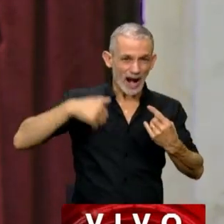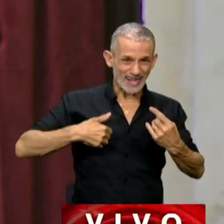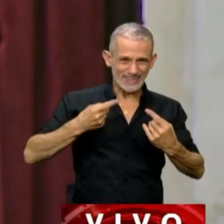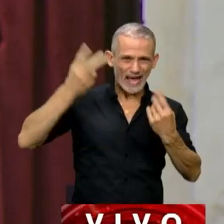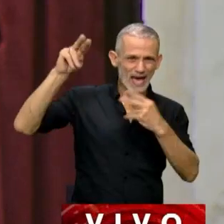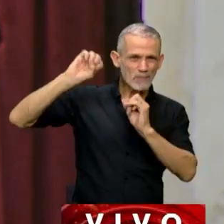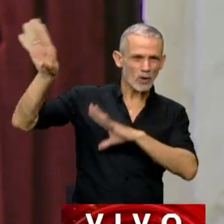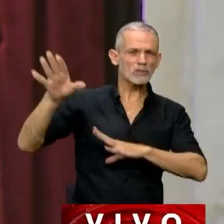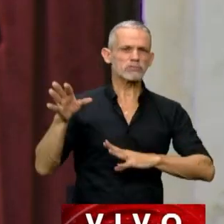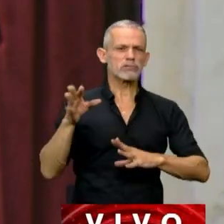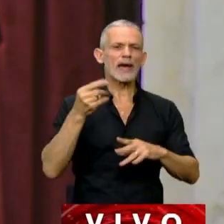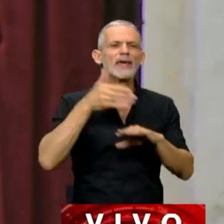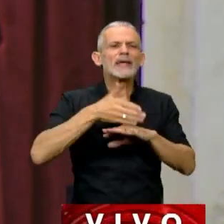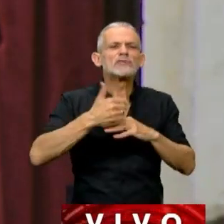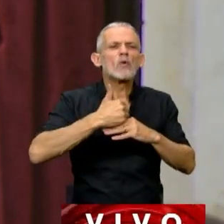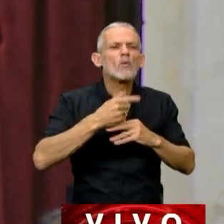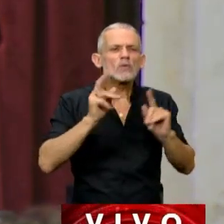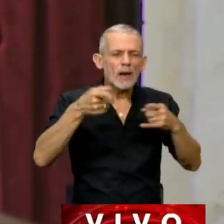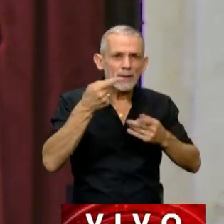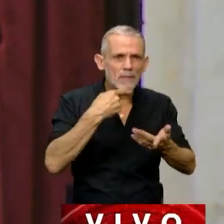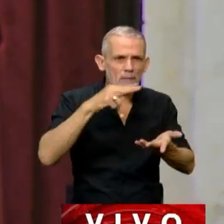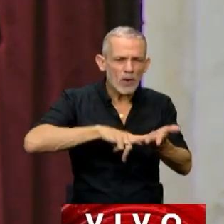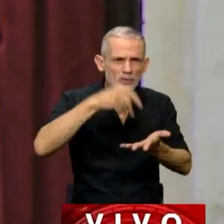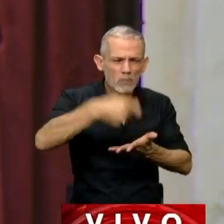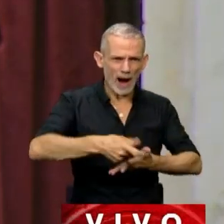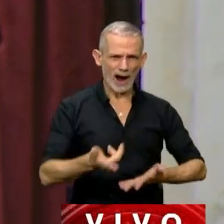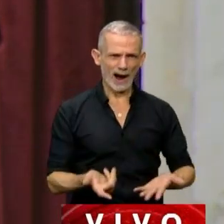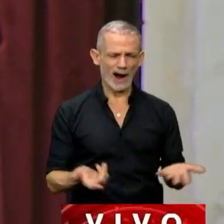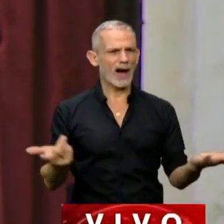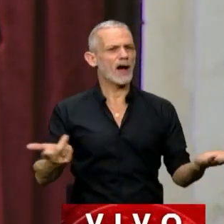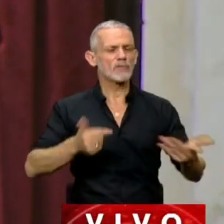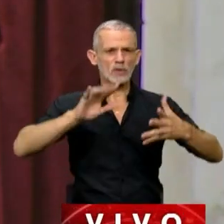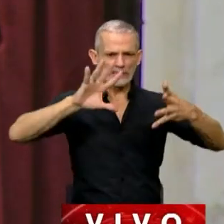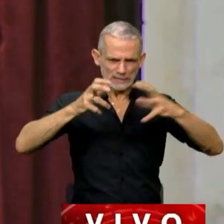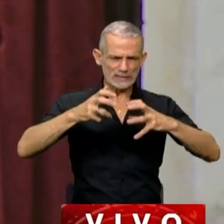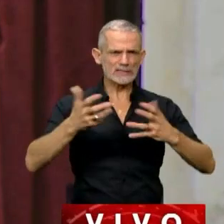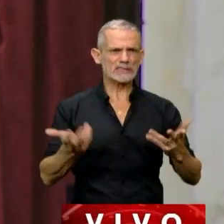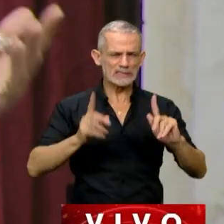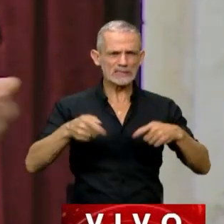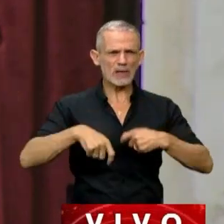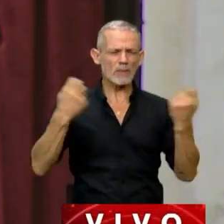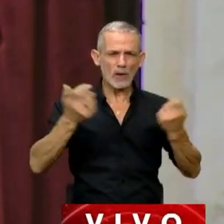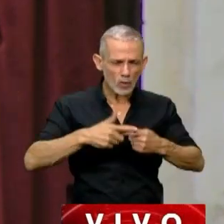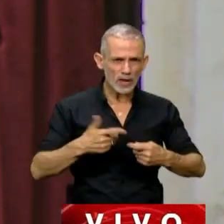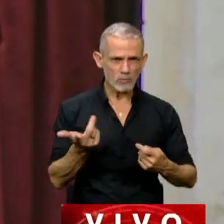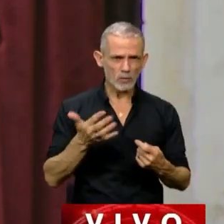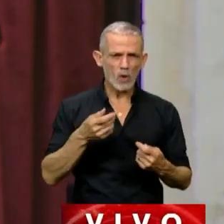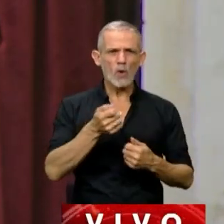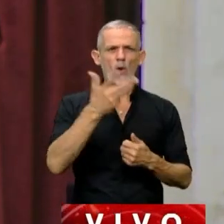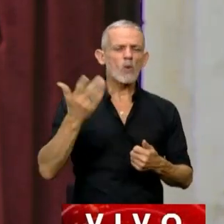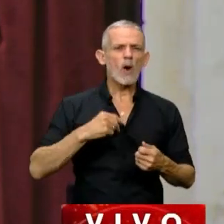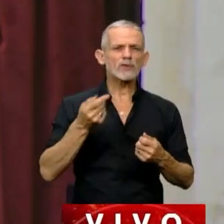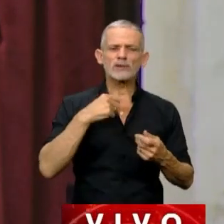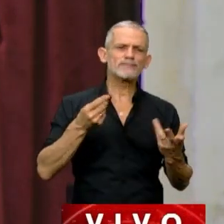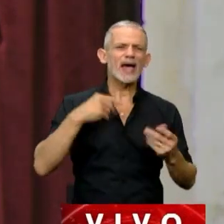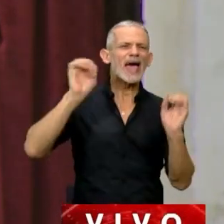país, exportamos ingresos brutos. Eso perjudica justamente cuando hemos venido hablando de cuánto necesitamos aumentar